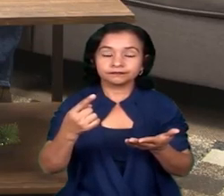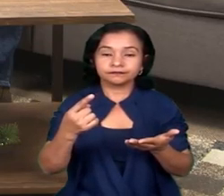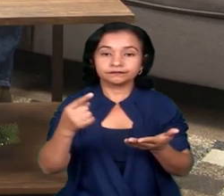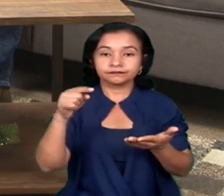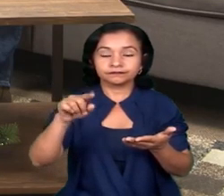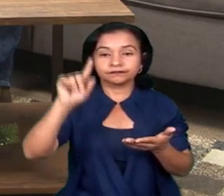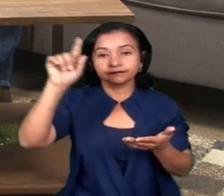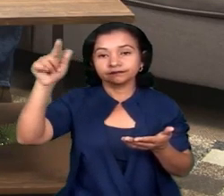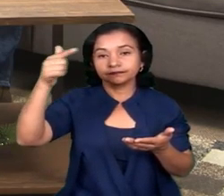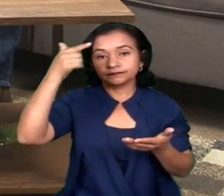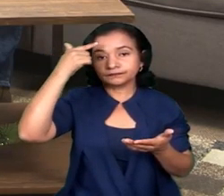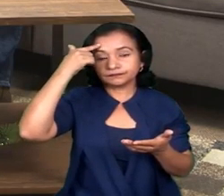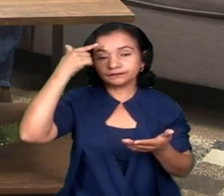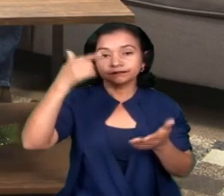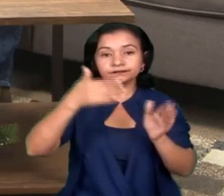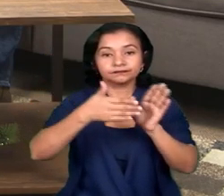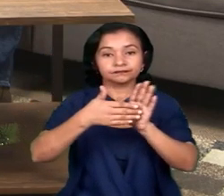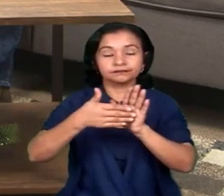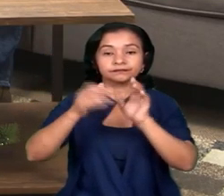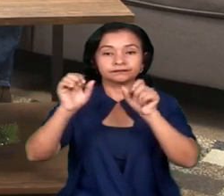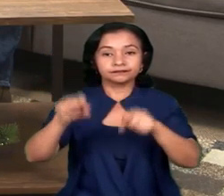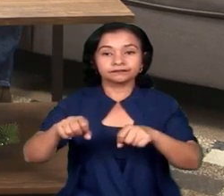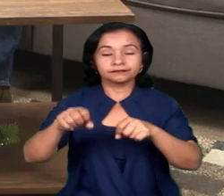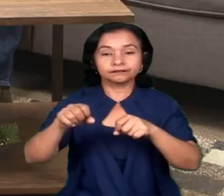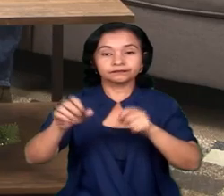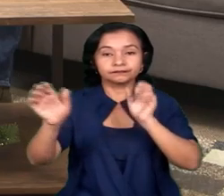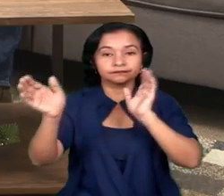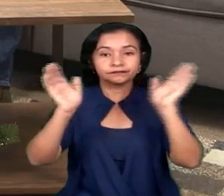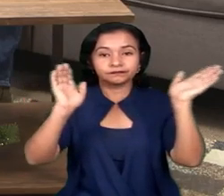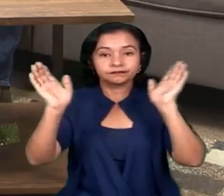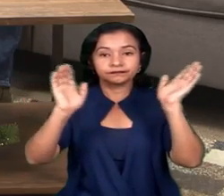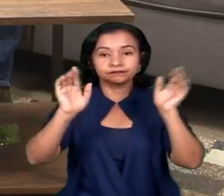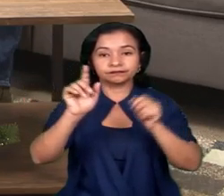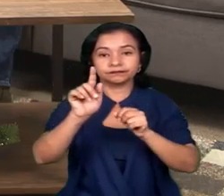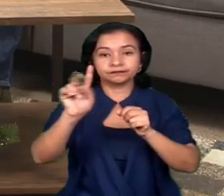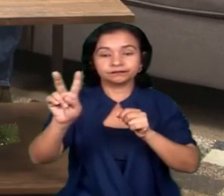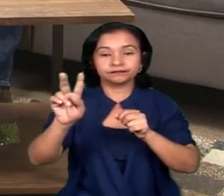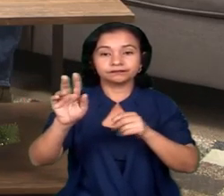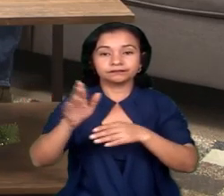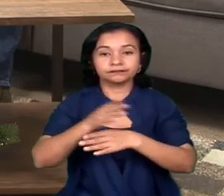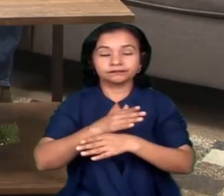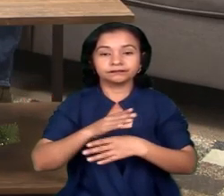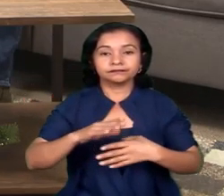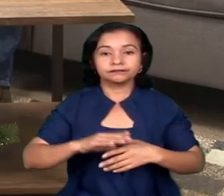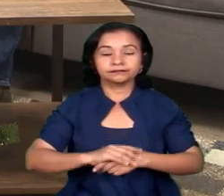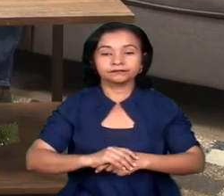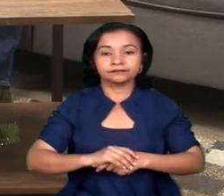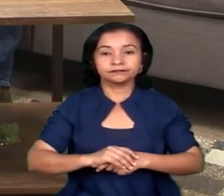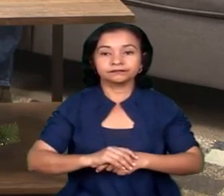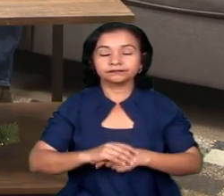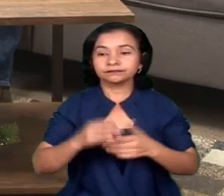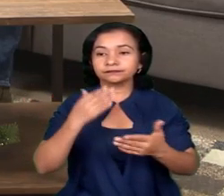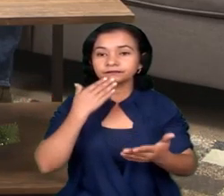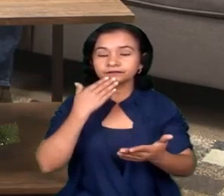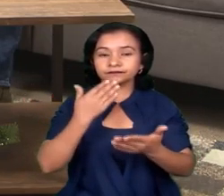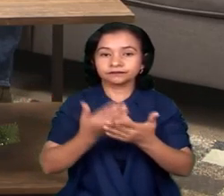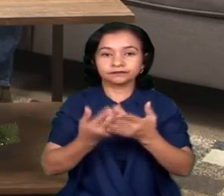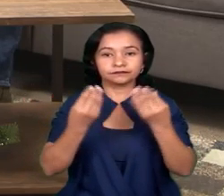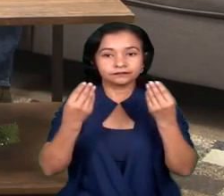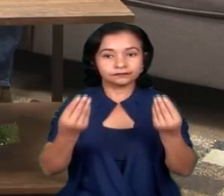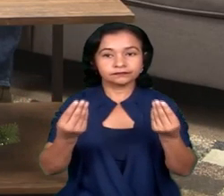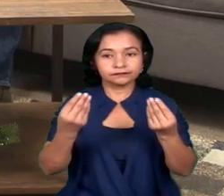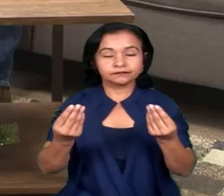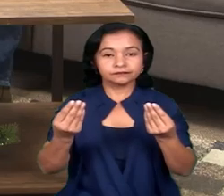este gobierno, solo este modelo permite que los comerciantes estemos en estos espacios. Don Jorge, no me resta más que agradecerle por